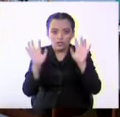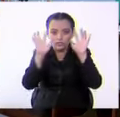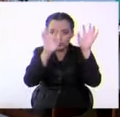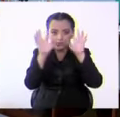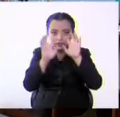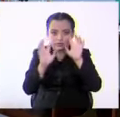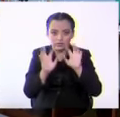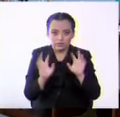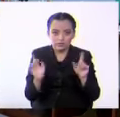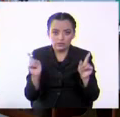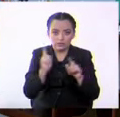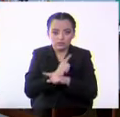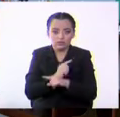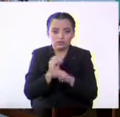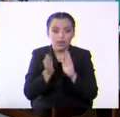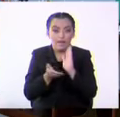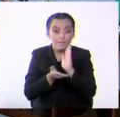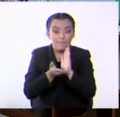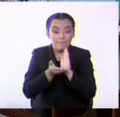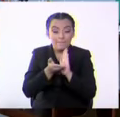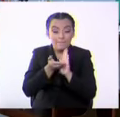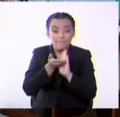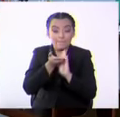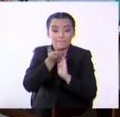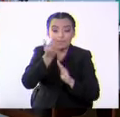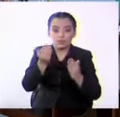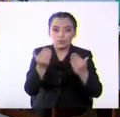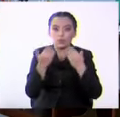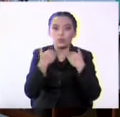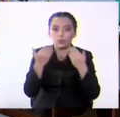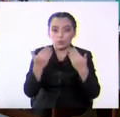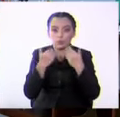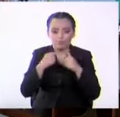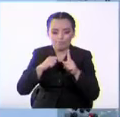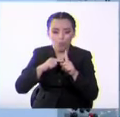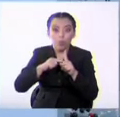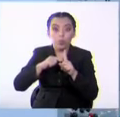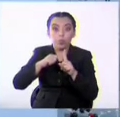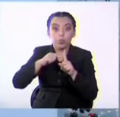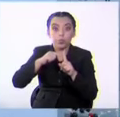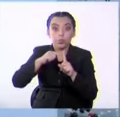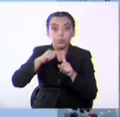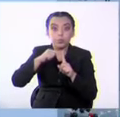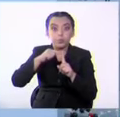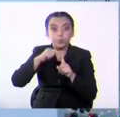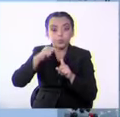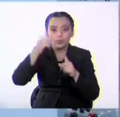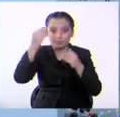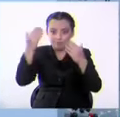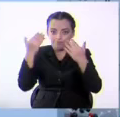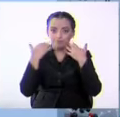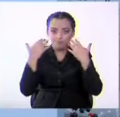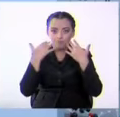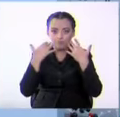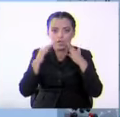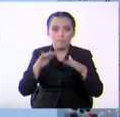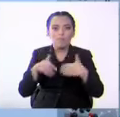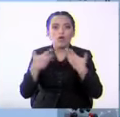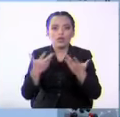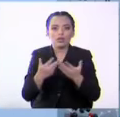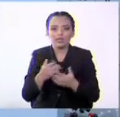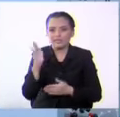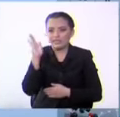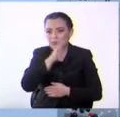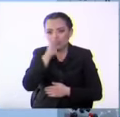la temperatura. ¿Por qué aumenta la temperatura atmosférica? Principalmente es por las emanaciones de dióxido de carbono que